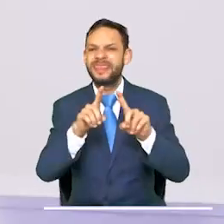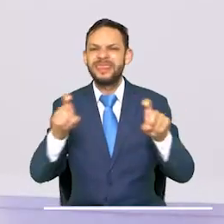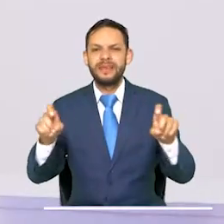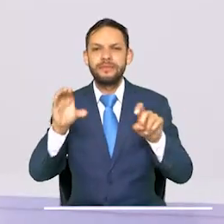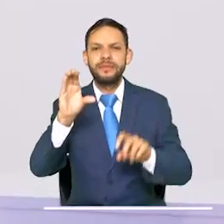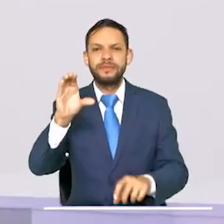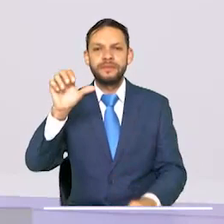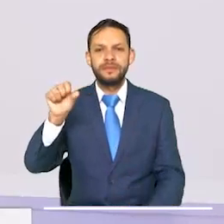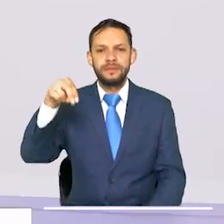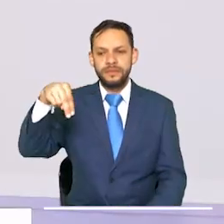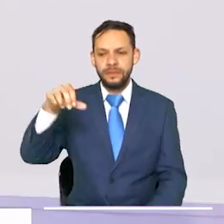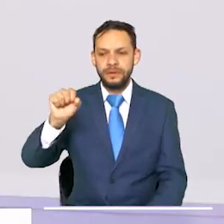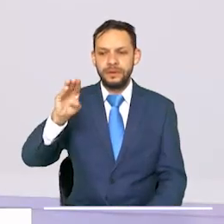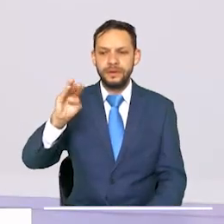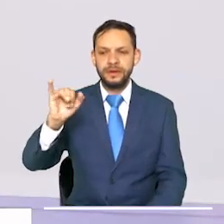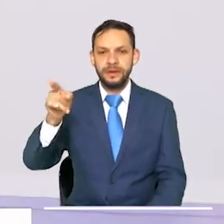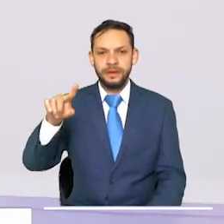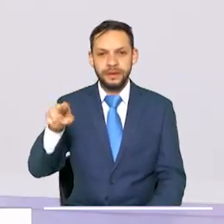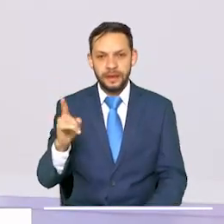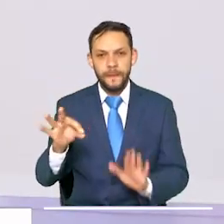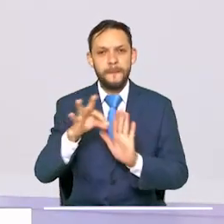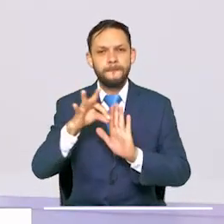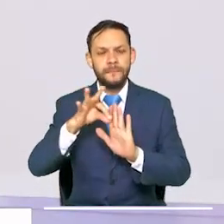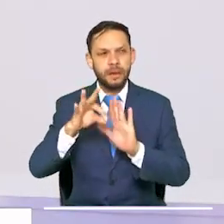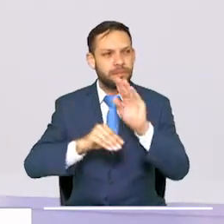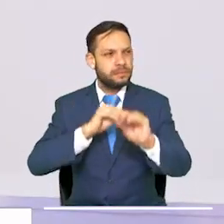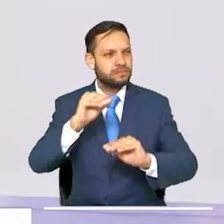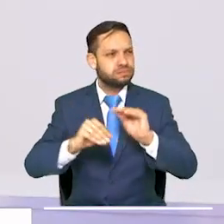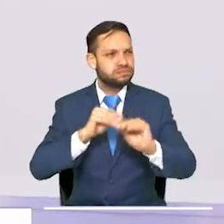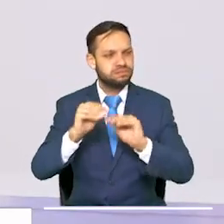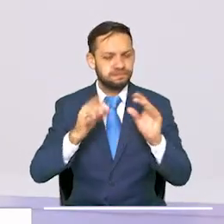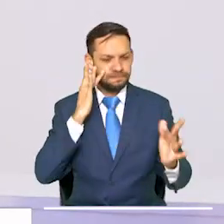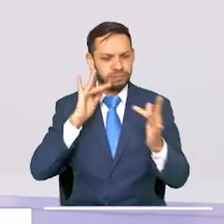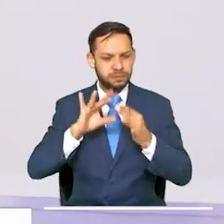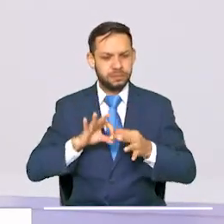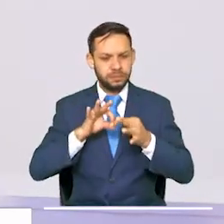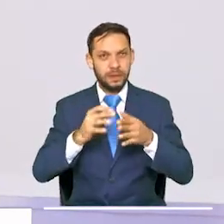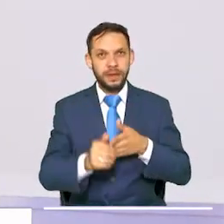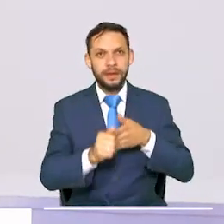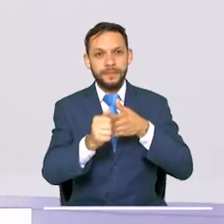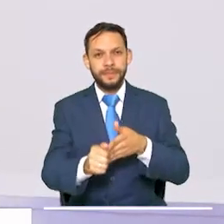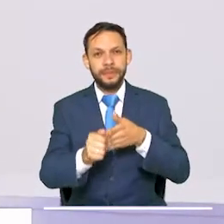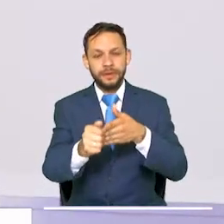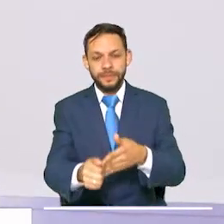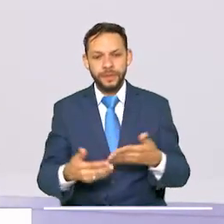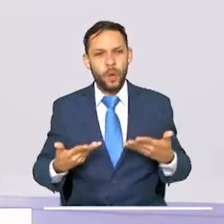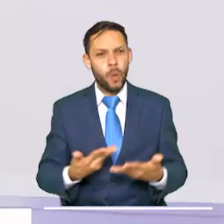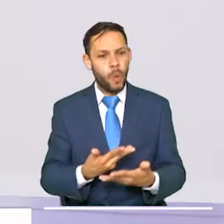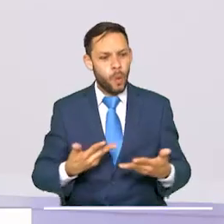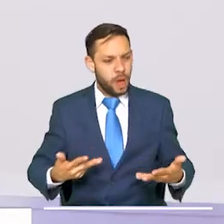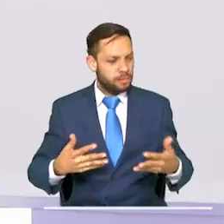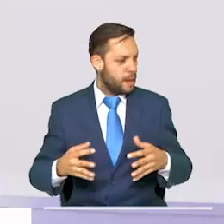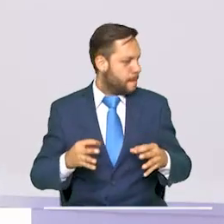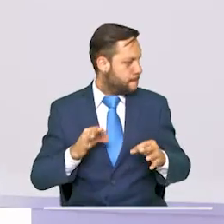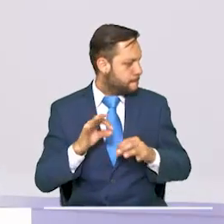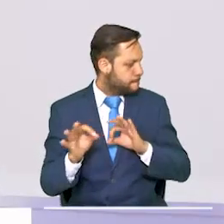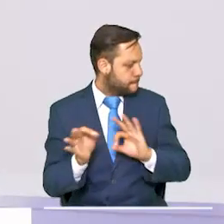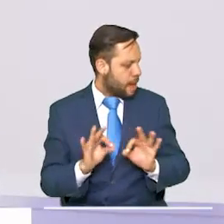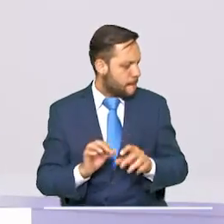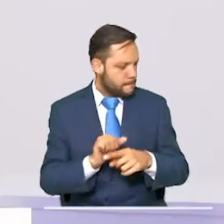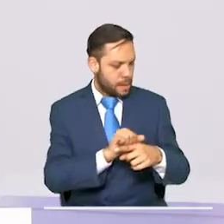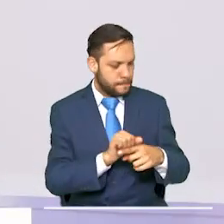estas opciones terapéuticas. Yo soy un convencido, además, que no es simplemente el